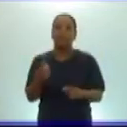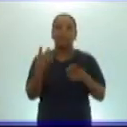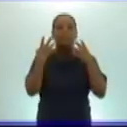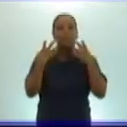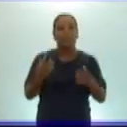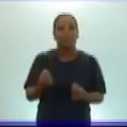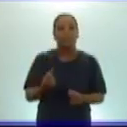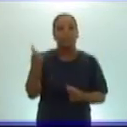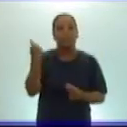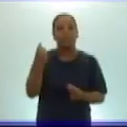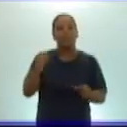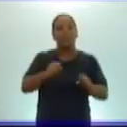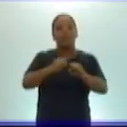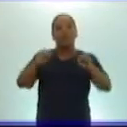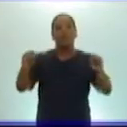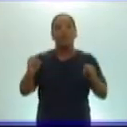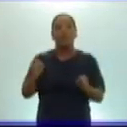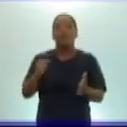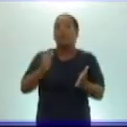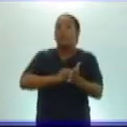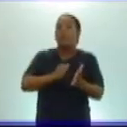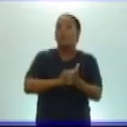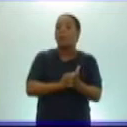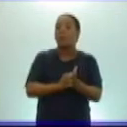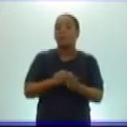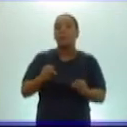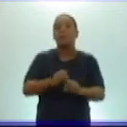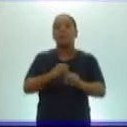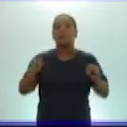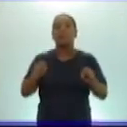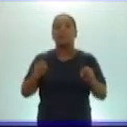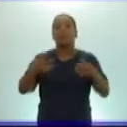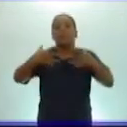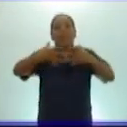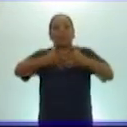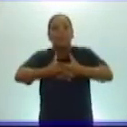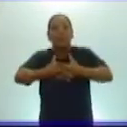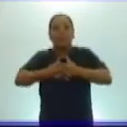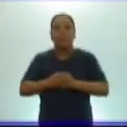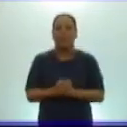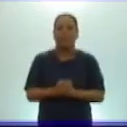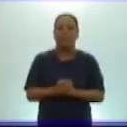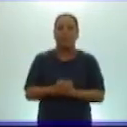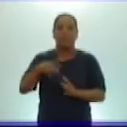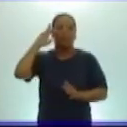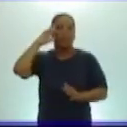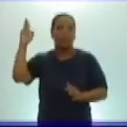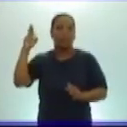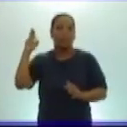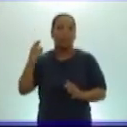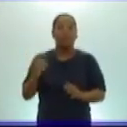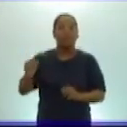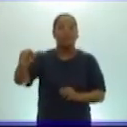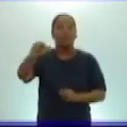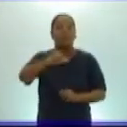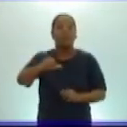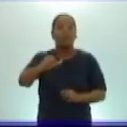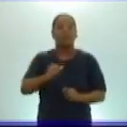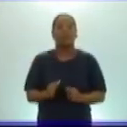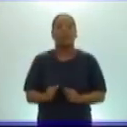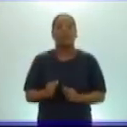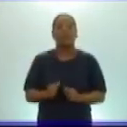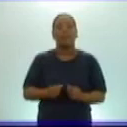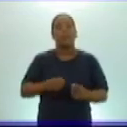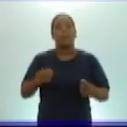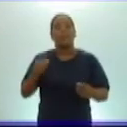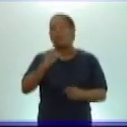de sustancia pura y el concepto de mezcla. Recuerden que las sustancias, por lo general en la naturaleza, no se